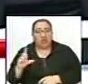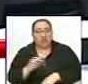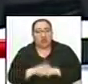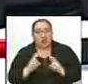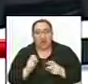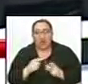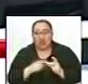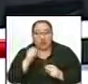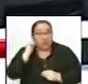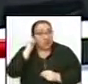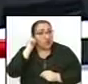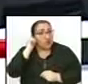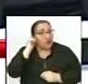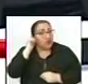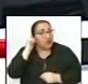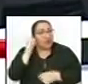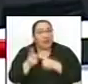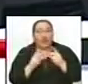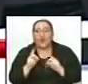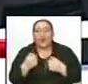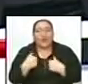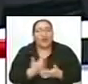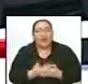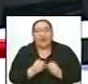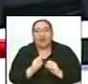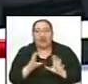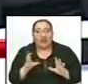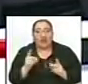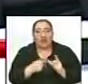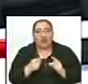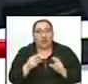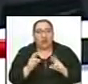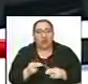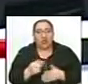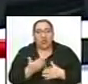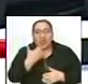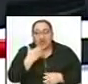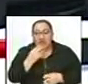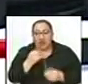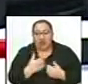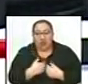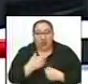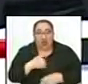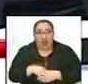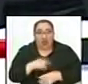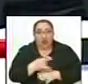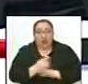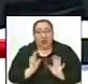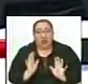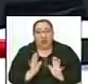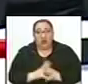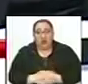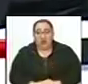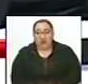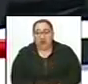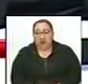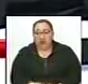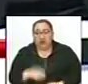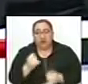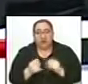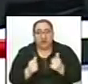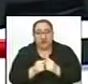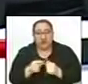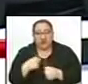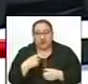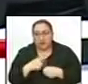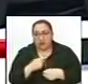esas razones, señor presidente, esas declaraciones no tienen credibilidad y es por esa razón que quien habla, por lo menos, votó en contra. Quiero concluir con esto